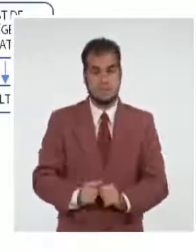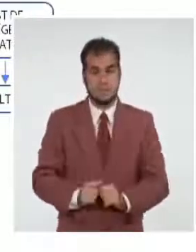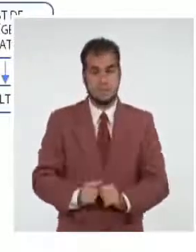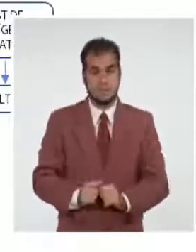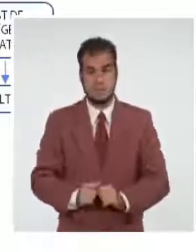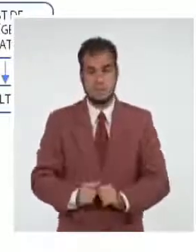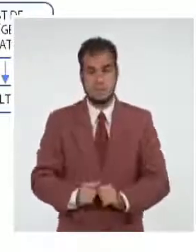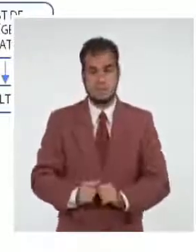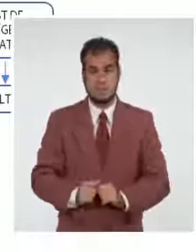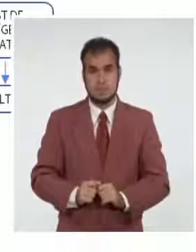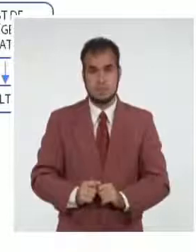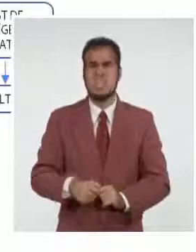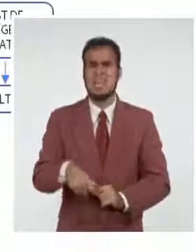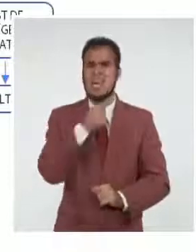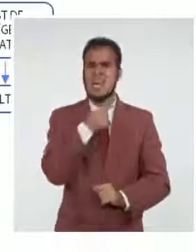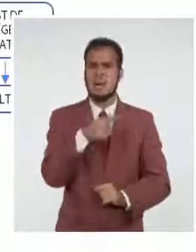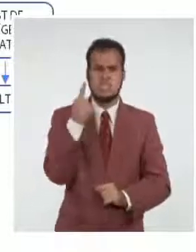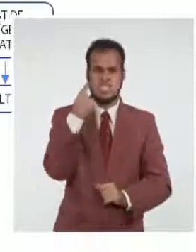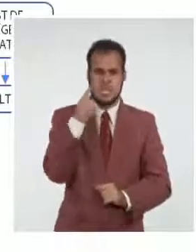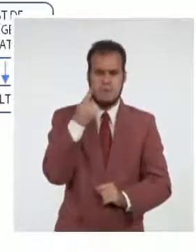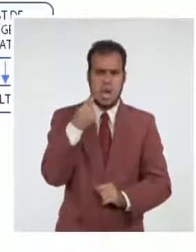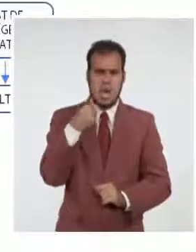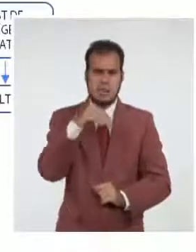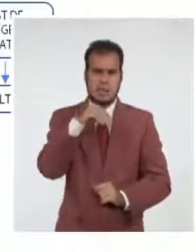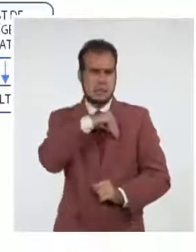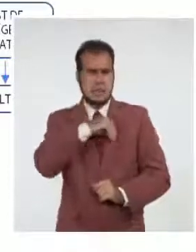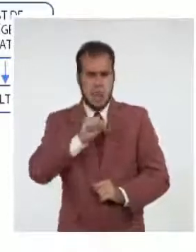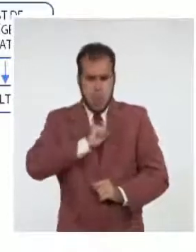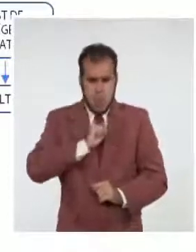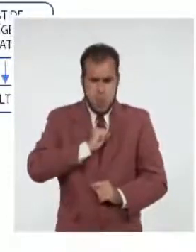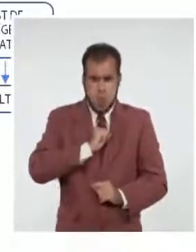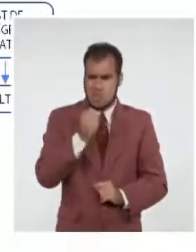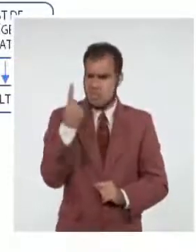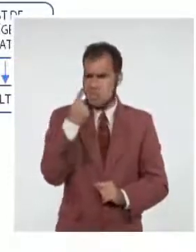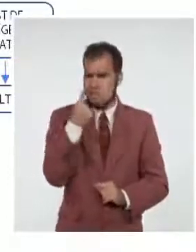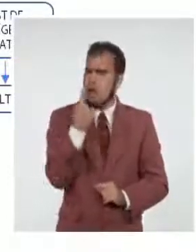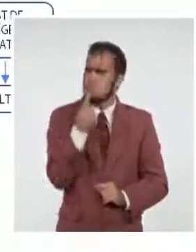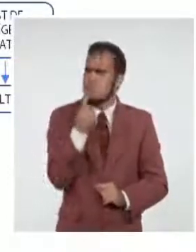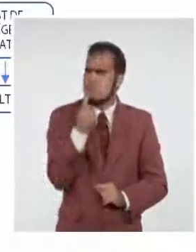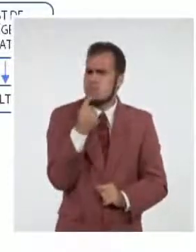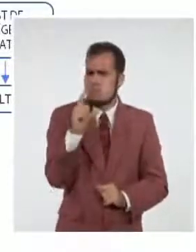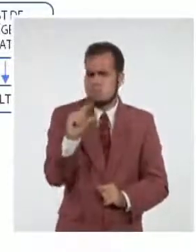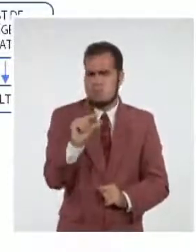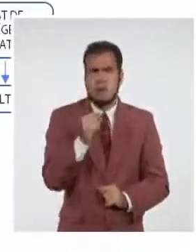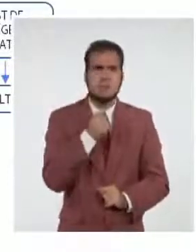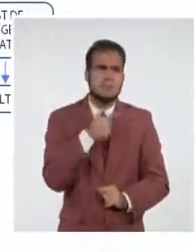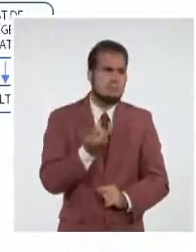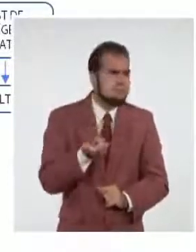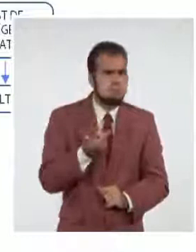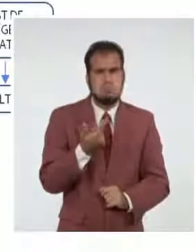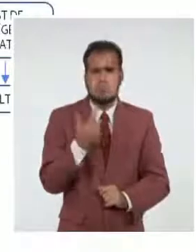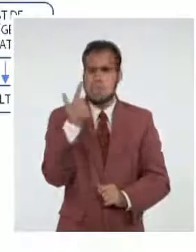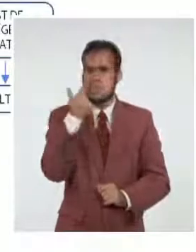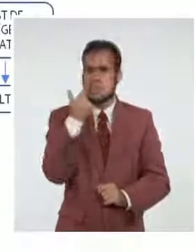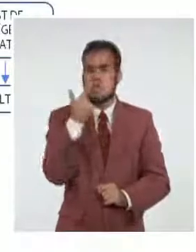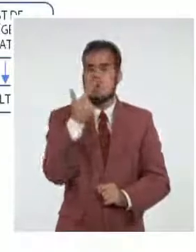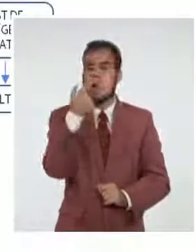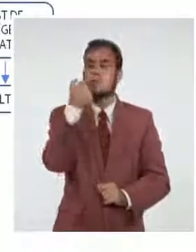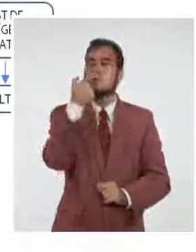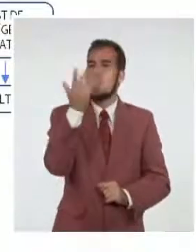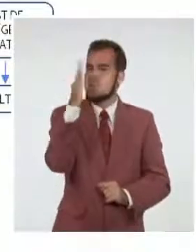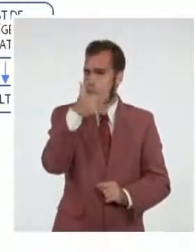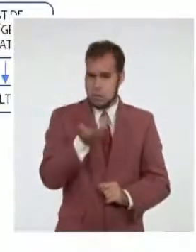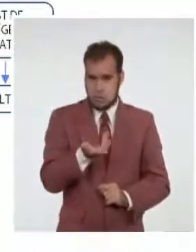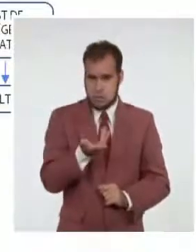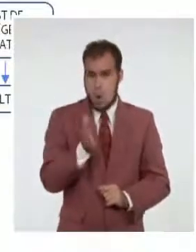riesgo, síntomas leves, síntomas muy leves, una falta de quizás de olfato, un poco de coriza, algo